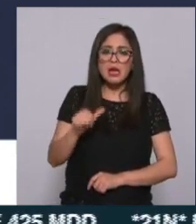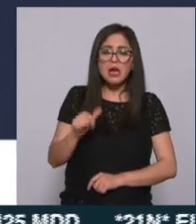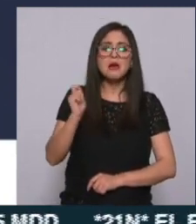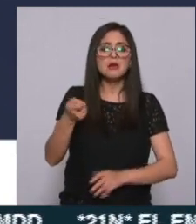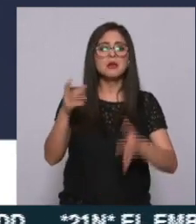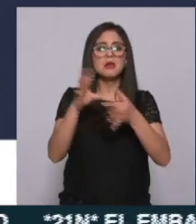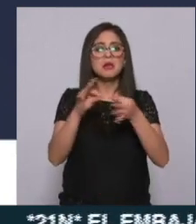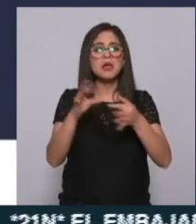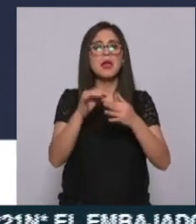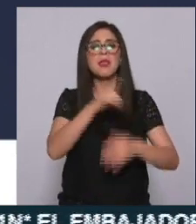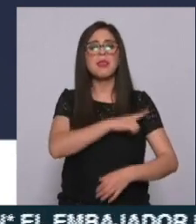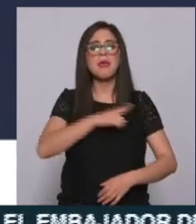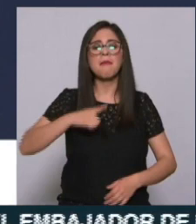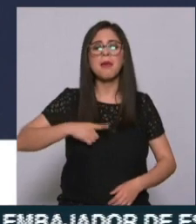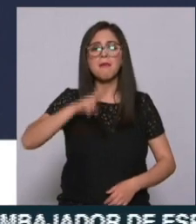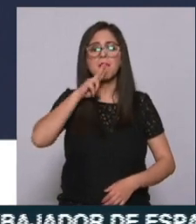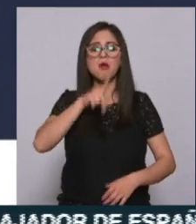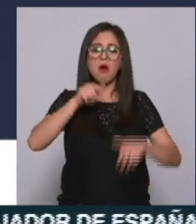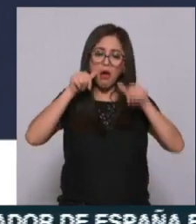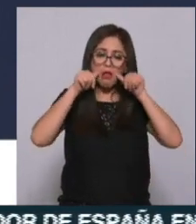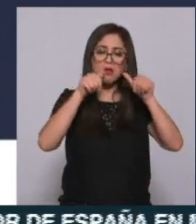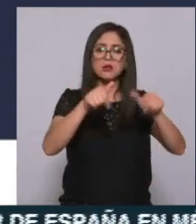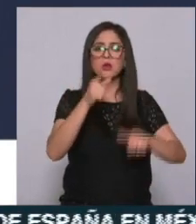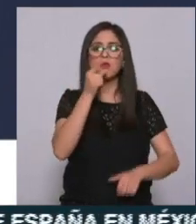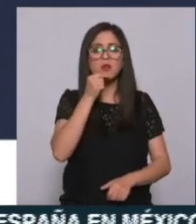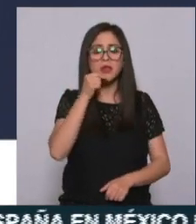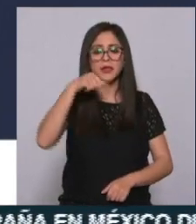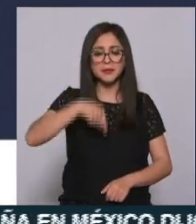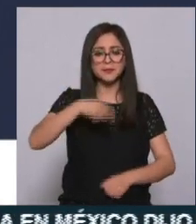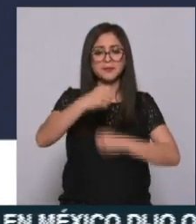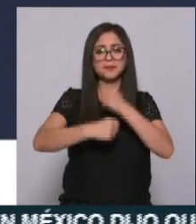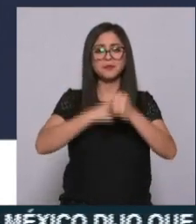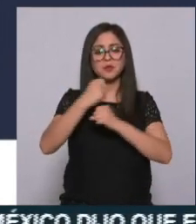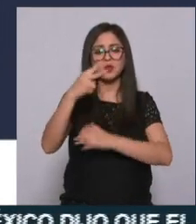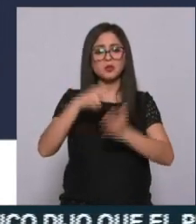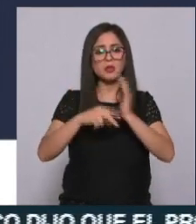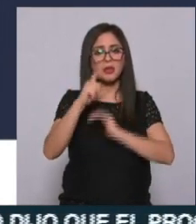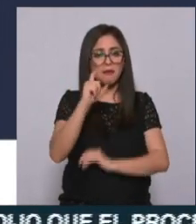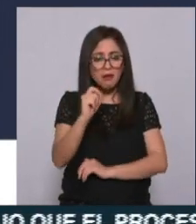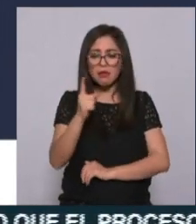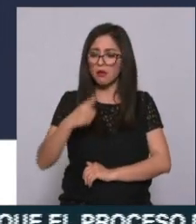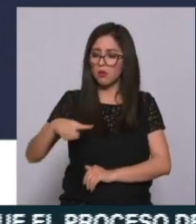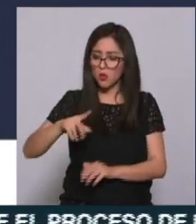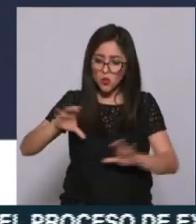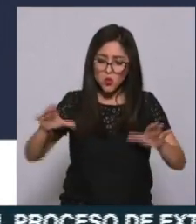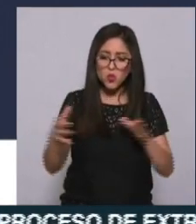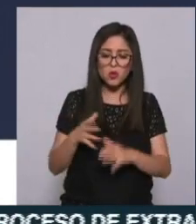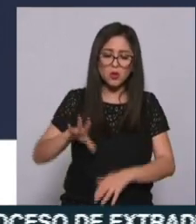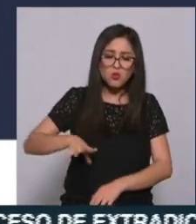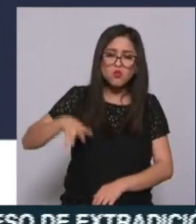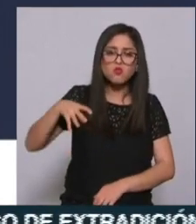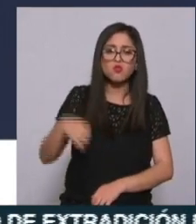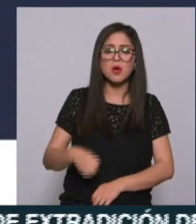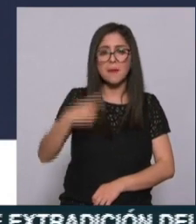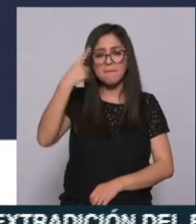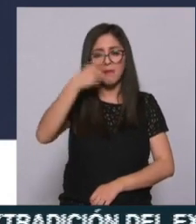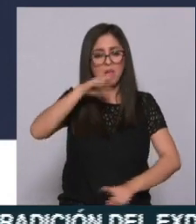más y mejor policía. Este año se va a hacer un esfuerzo muy especial para